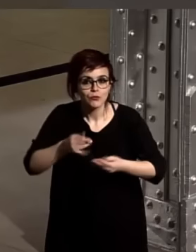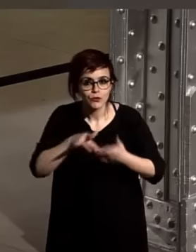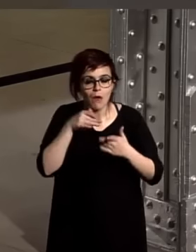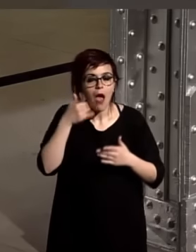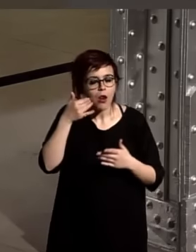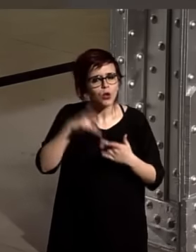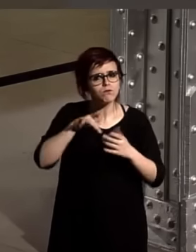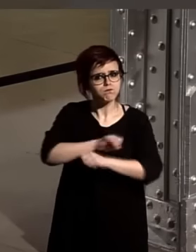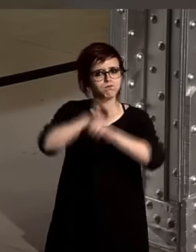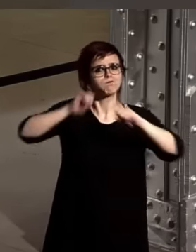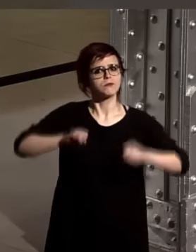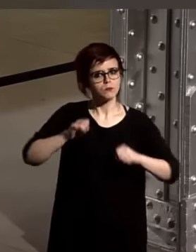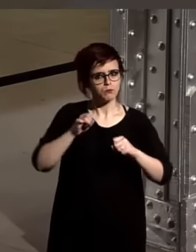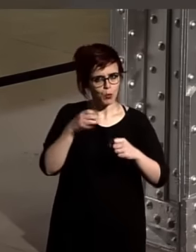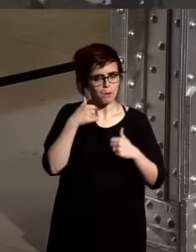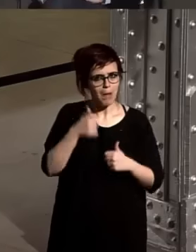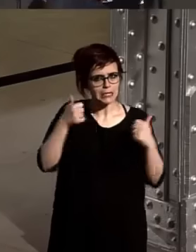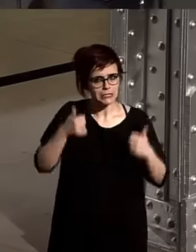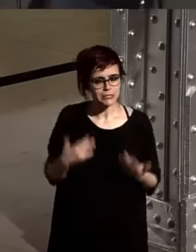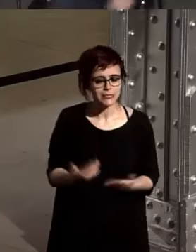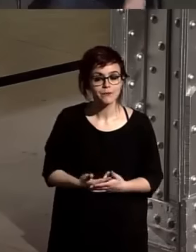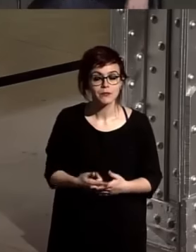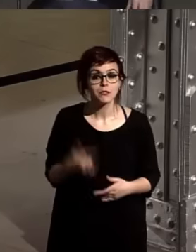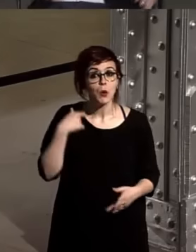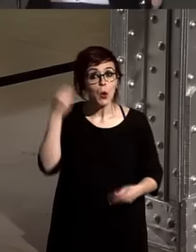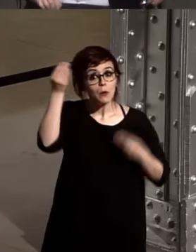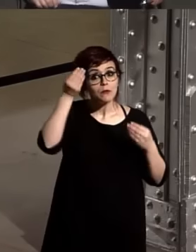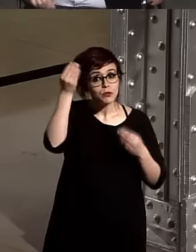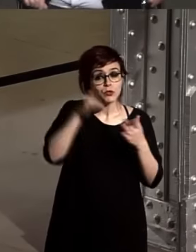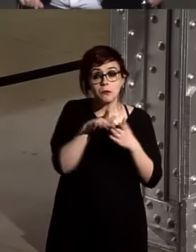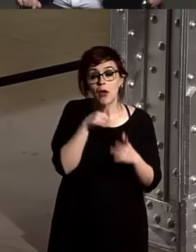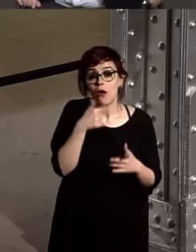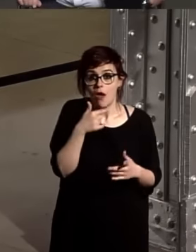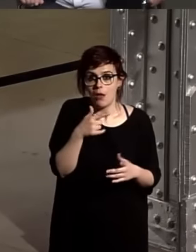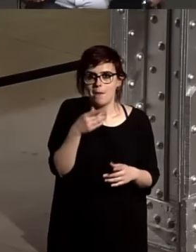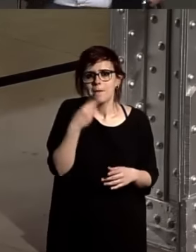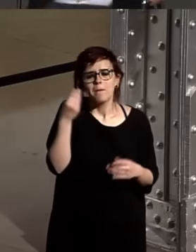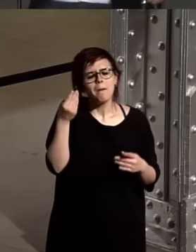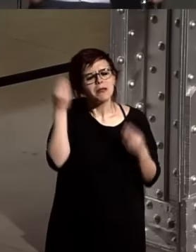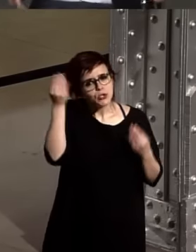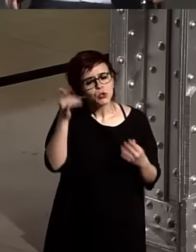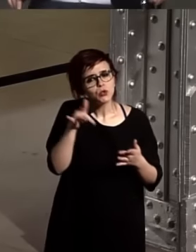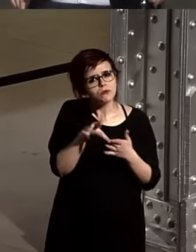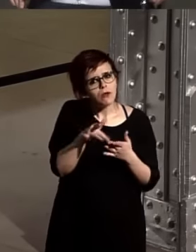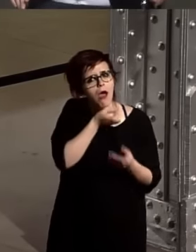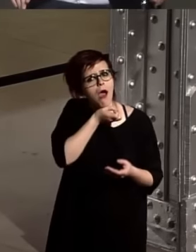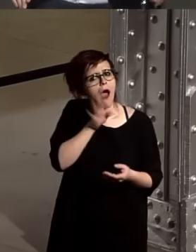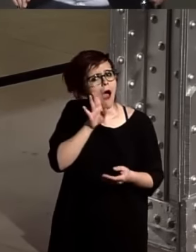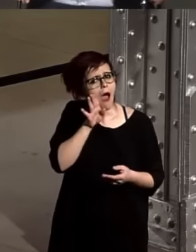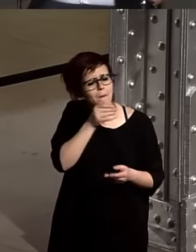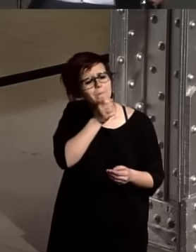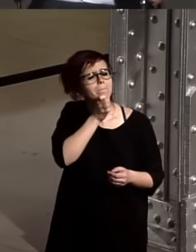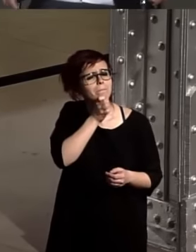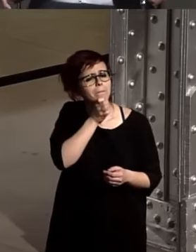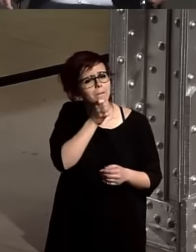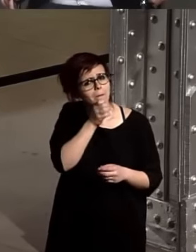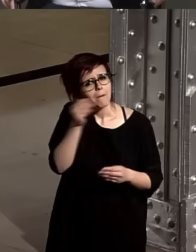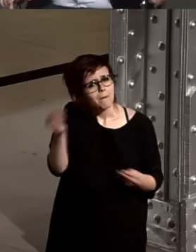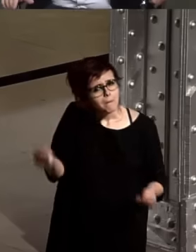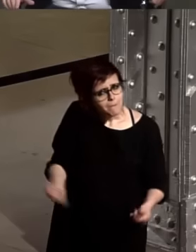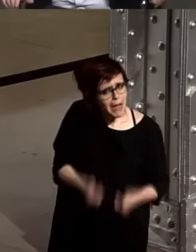como más más cierto no Bueno pero yo creo que es todavía mejor que eso porque no es solo que los científicos eh